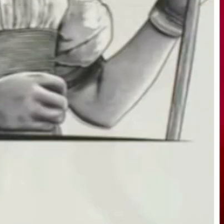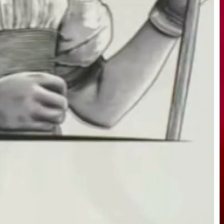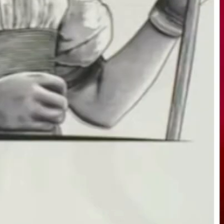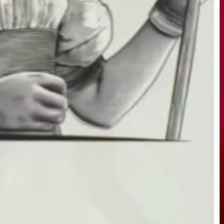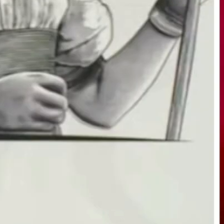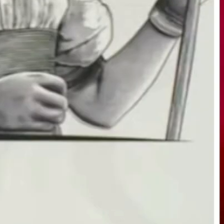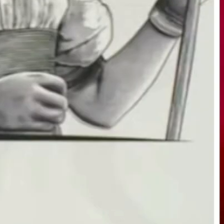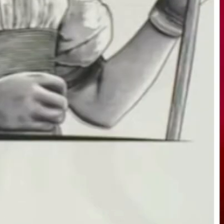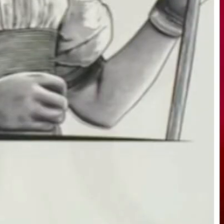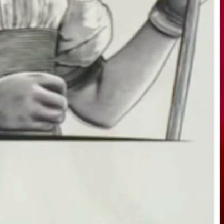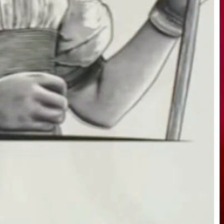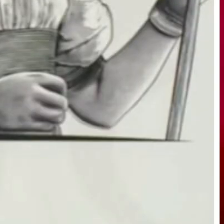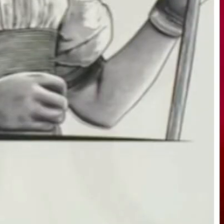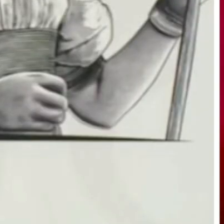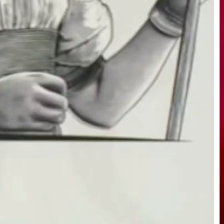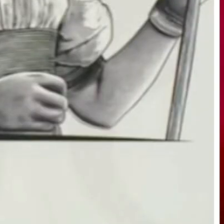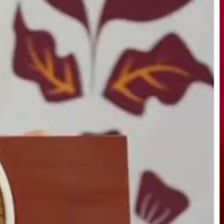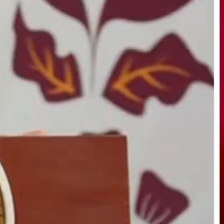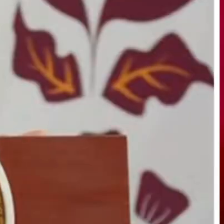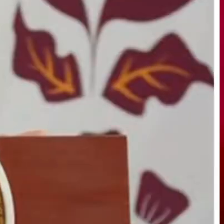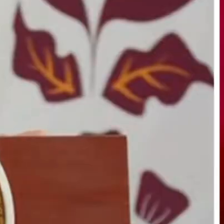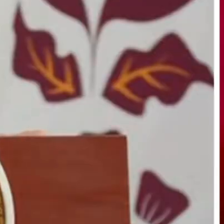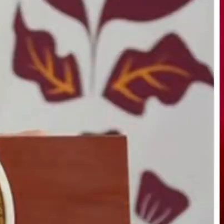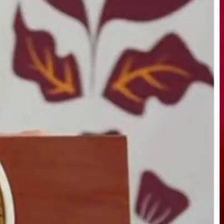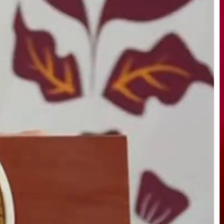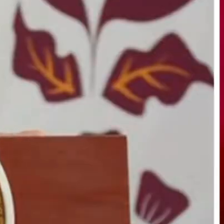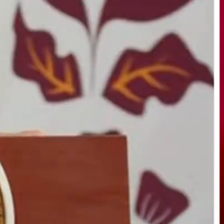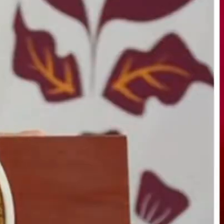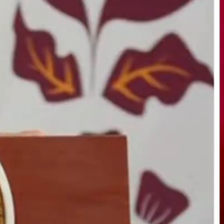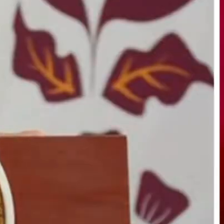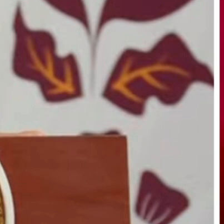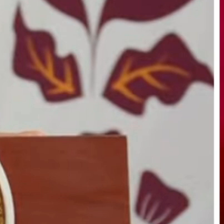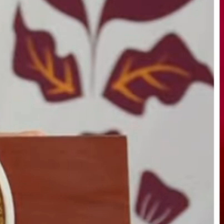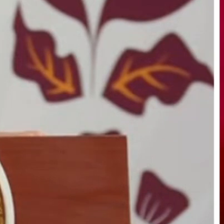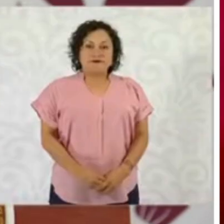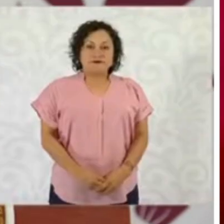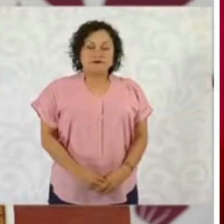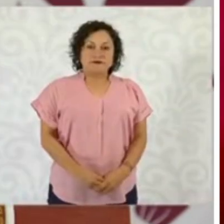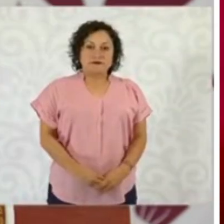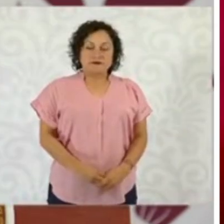Hablamos de temas de migración y de seguridad. Como siempre decimos nosotros